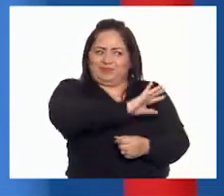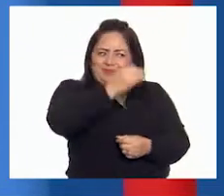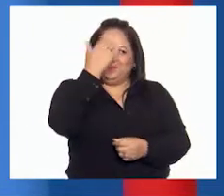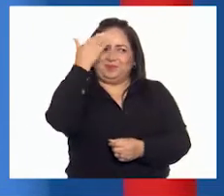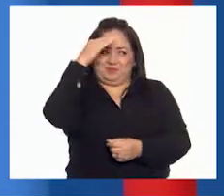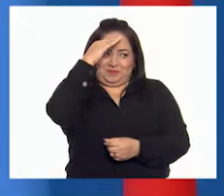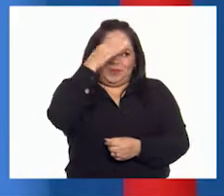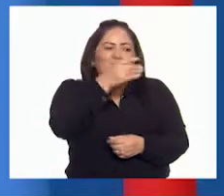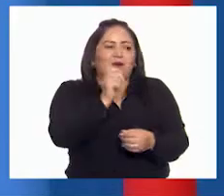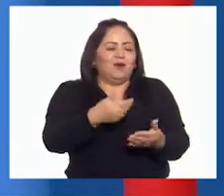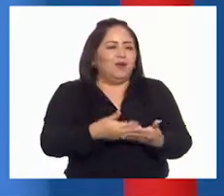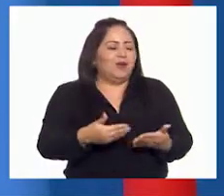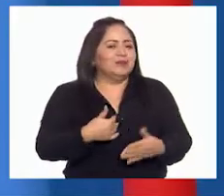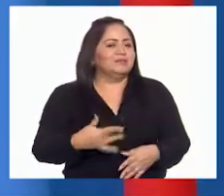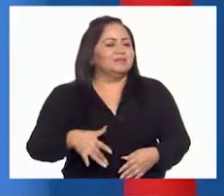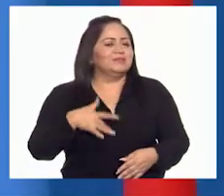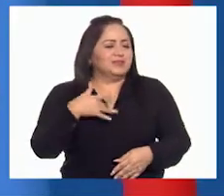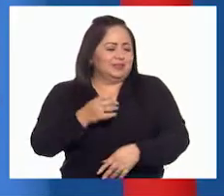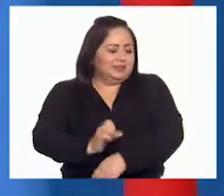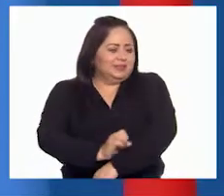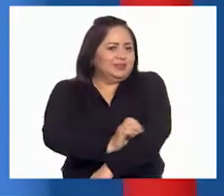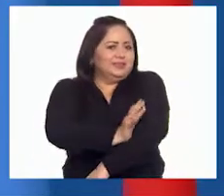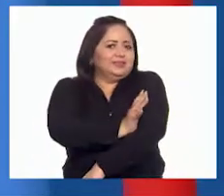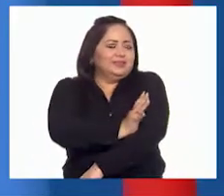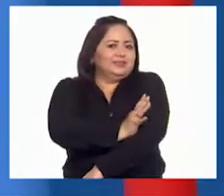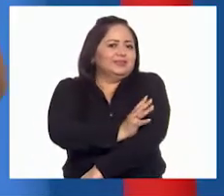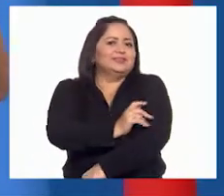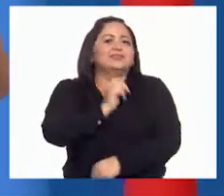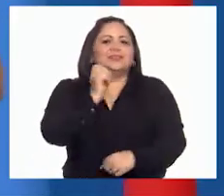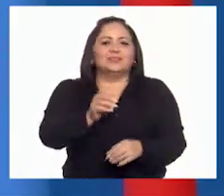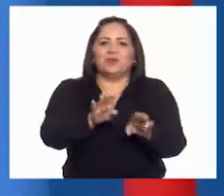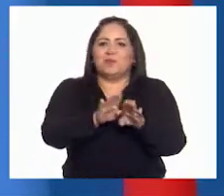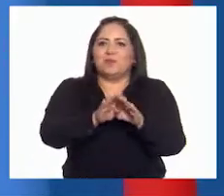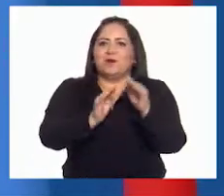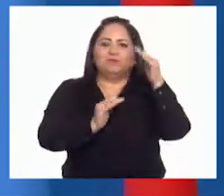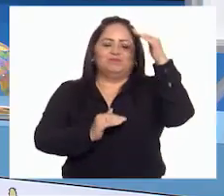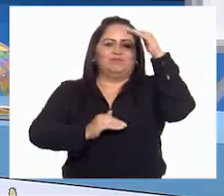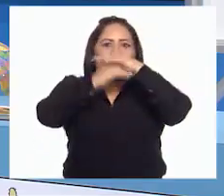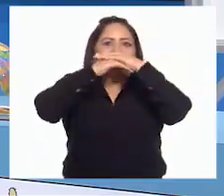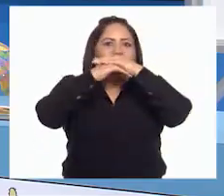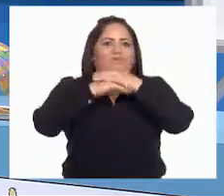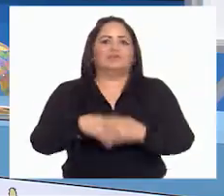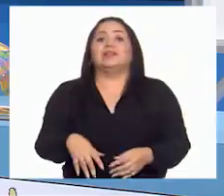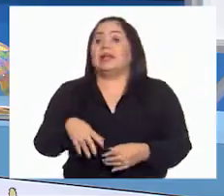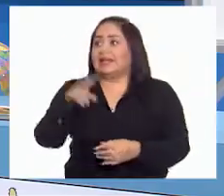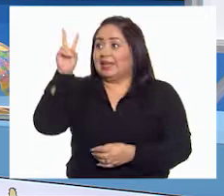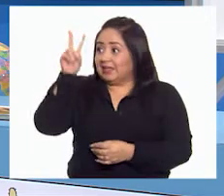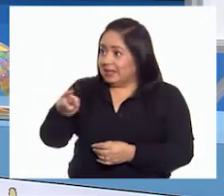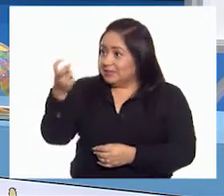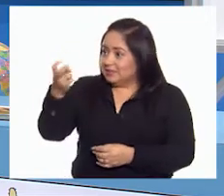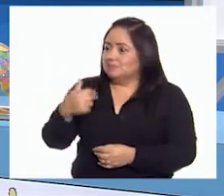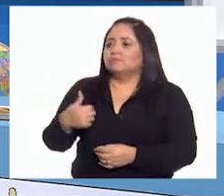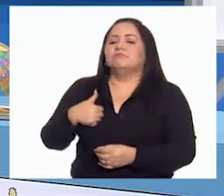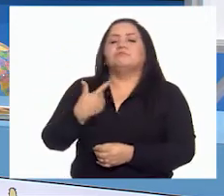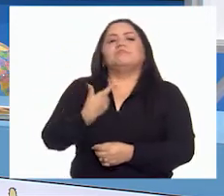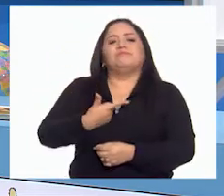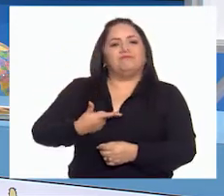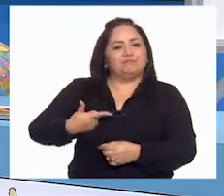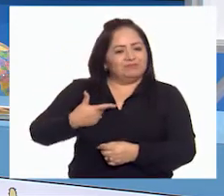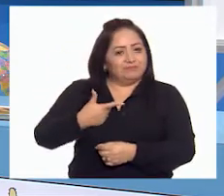me siento ahora, con la energía y disposición en su punto máximo. Pues eso me da muchísimo gusto,